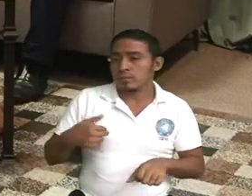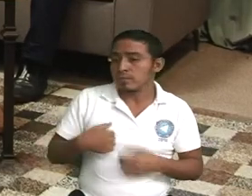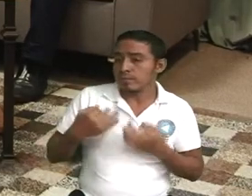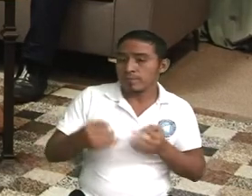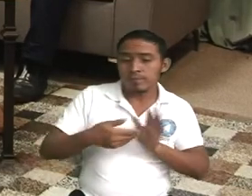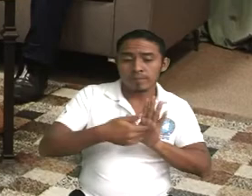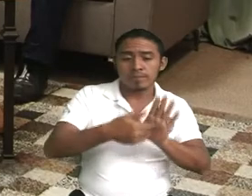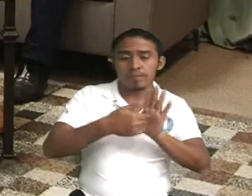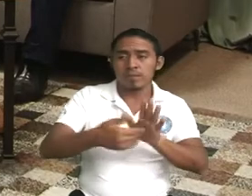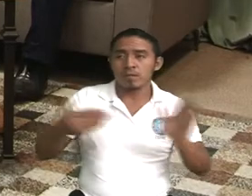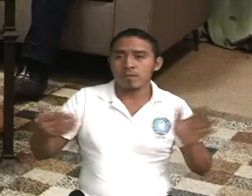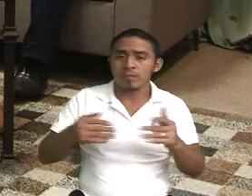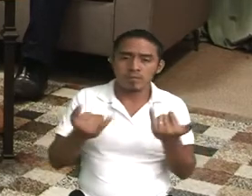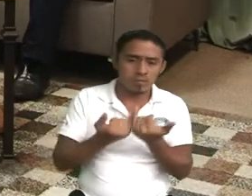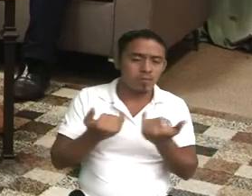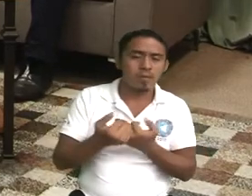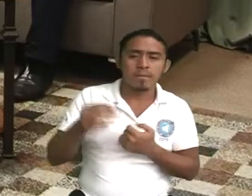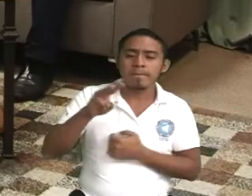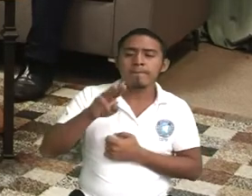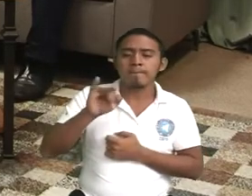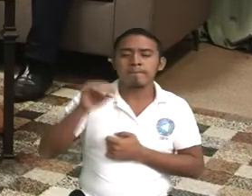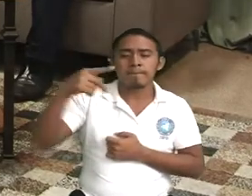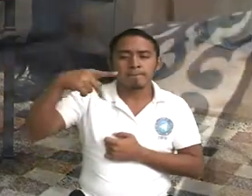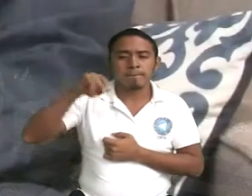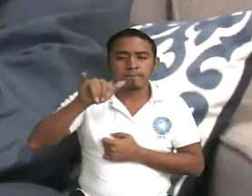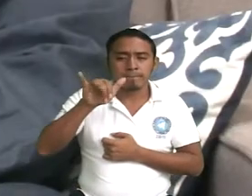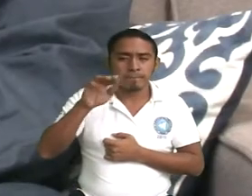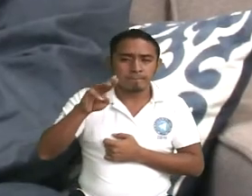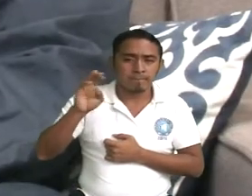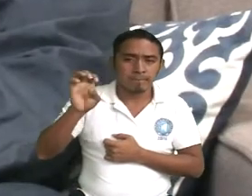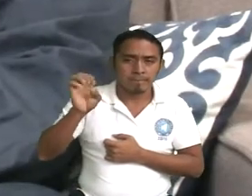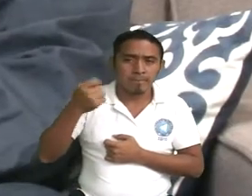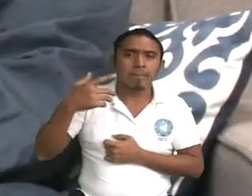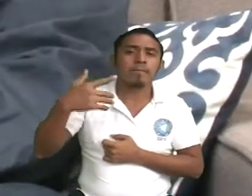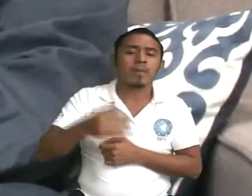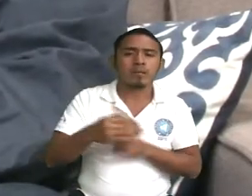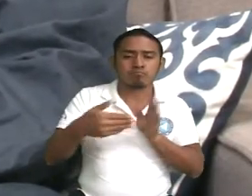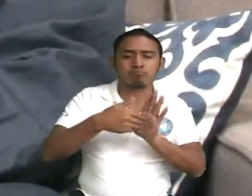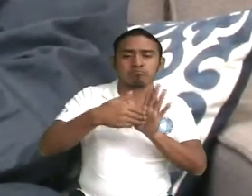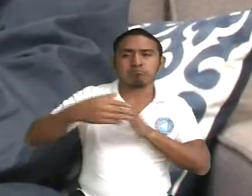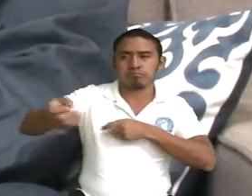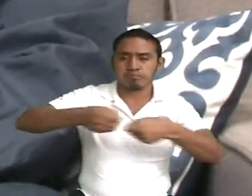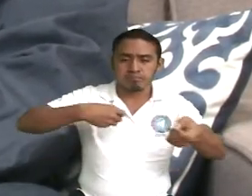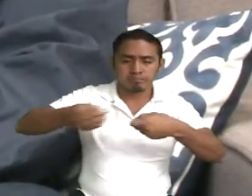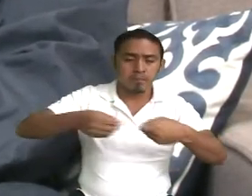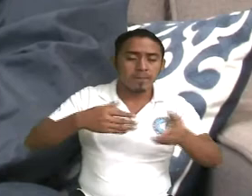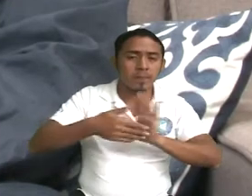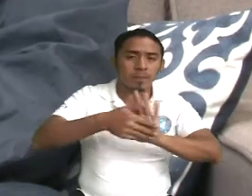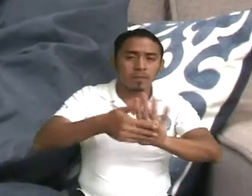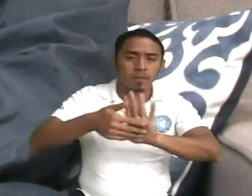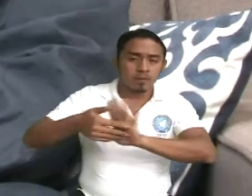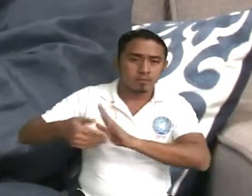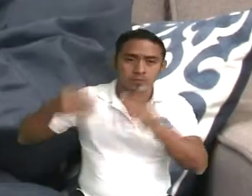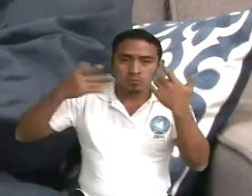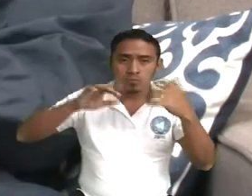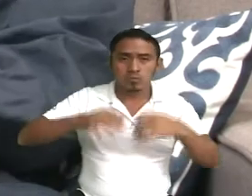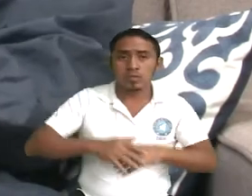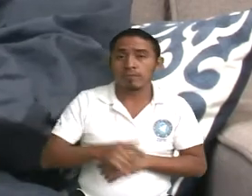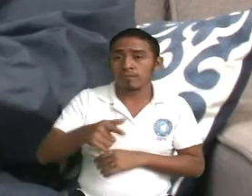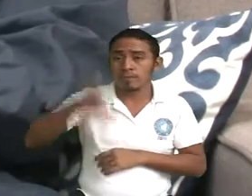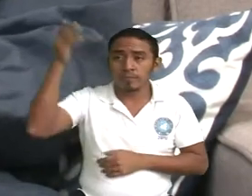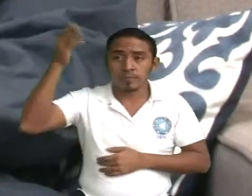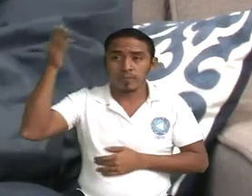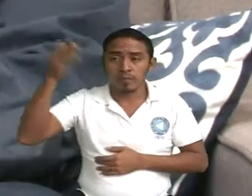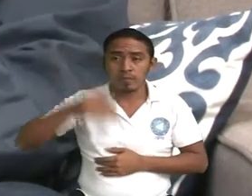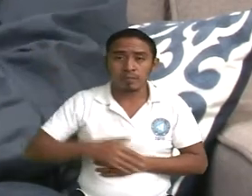lanzamiento donde las MIPIMES también están ofertando sus productos, están haciendo promociones de producto en esa conferencia.